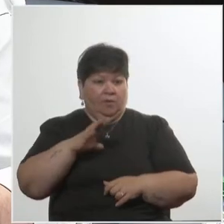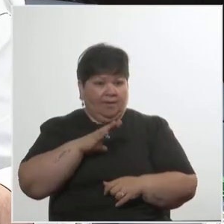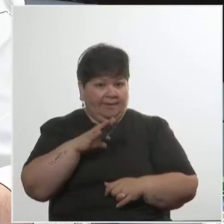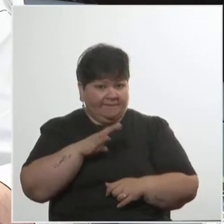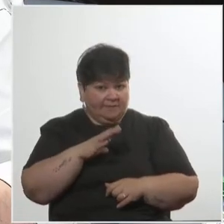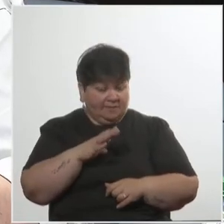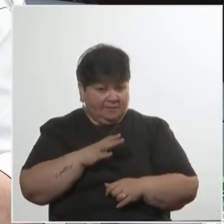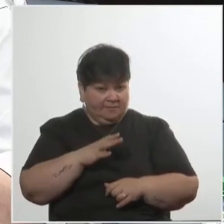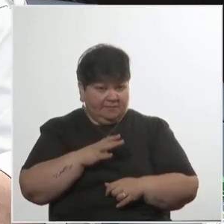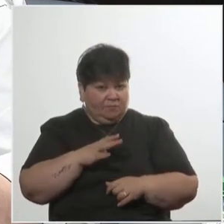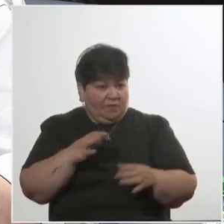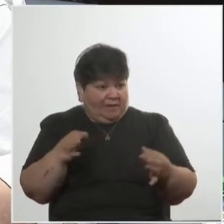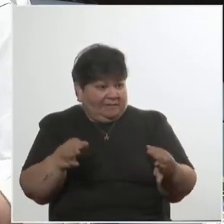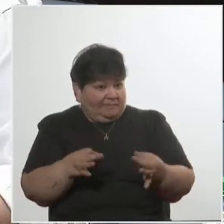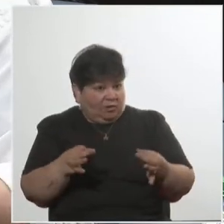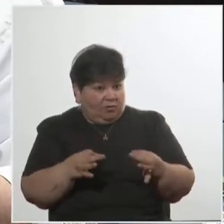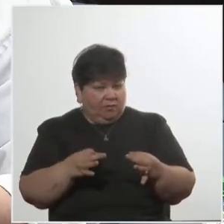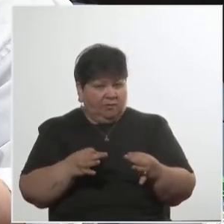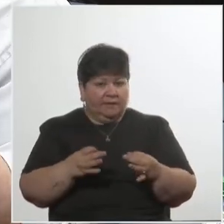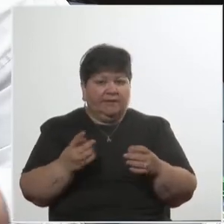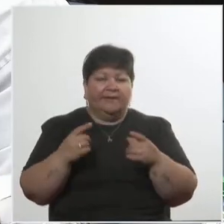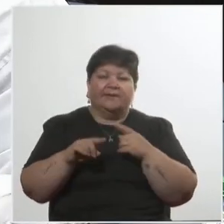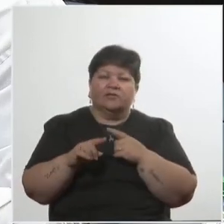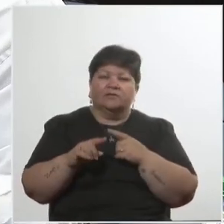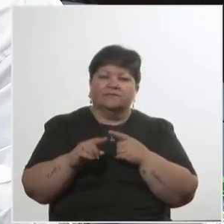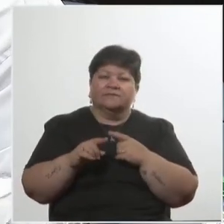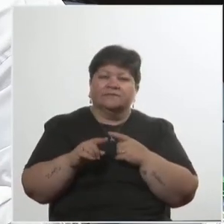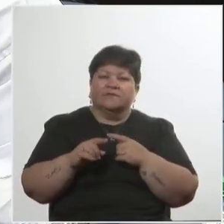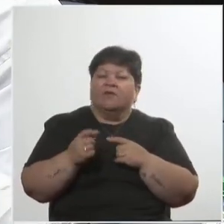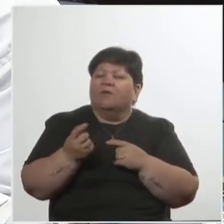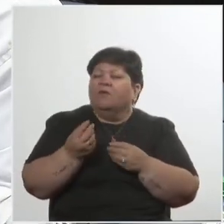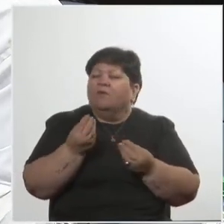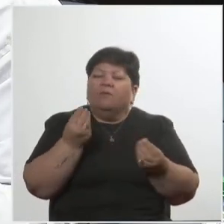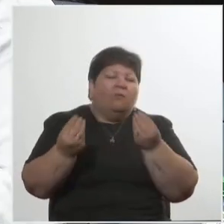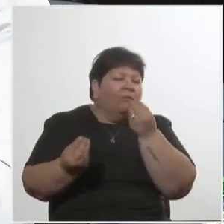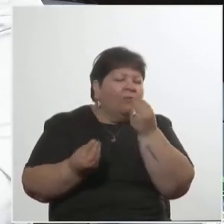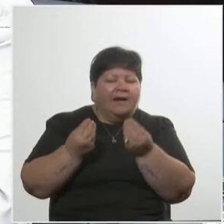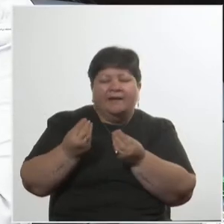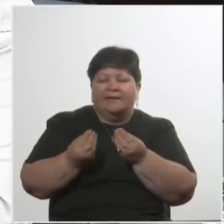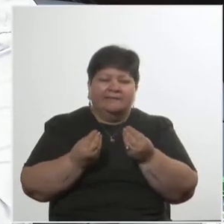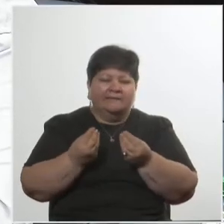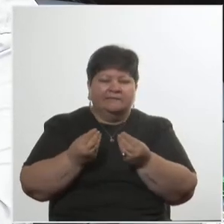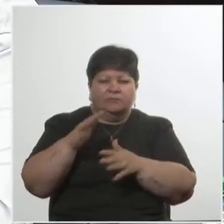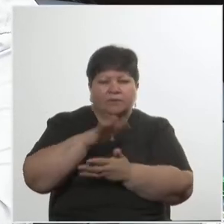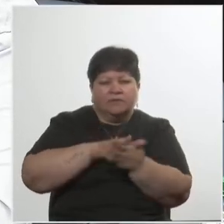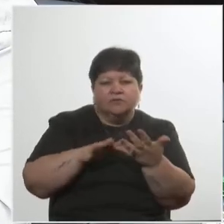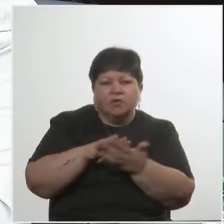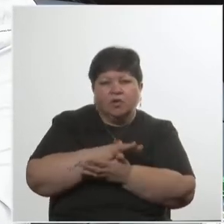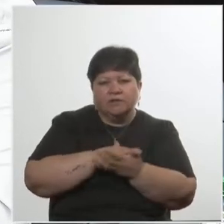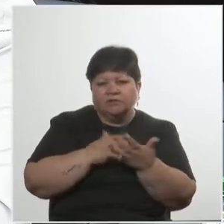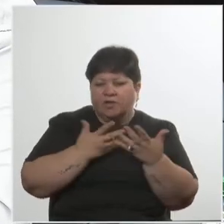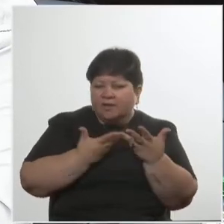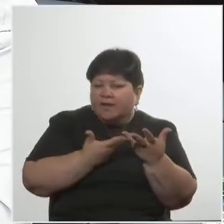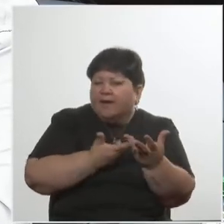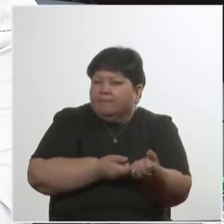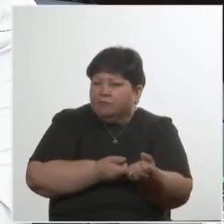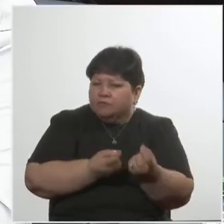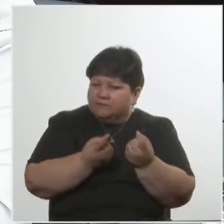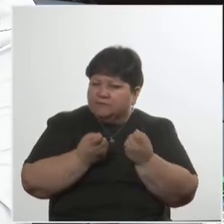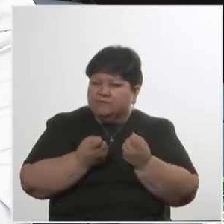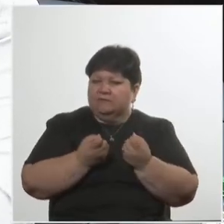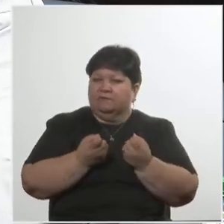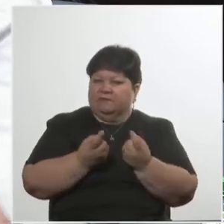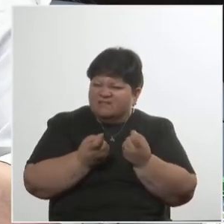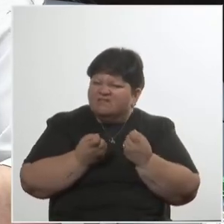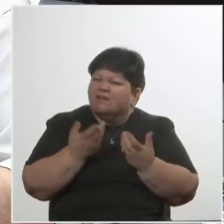nosotros queríamos eso poder ver cuáles son las situaciones que hay que reparar que es de justicia y lo